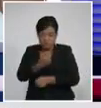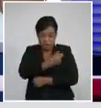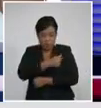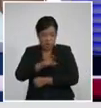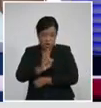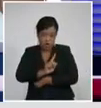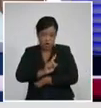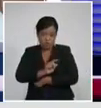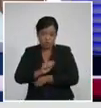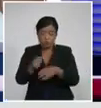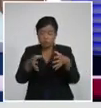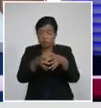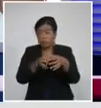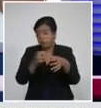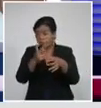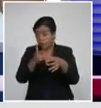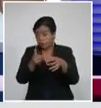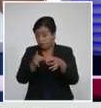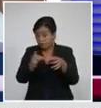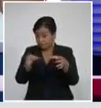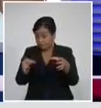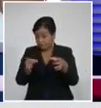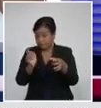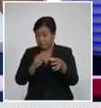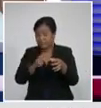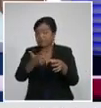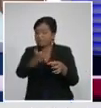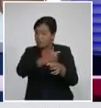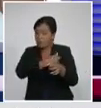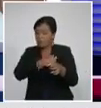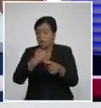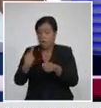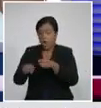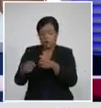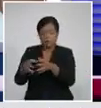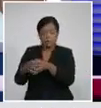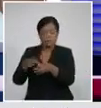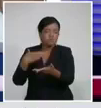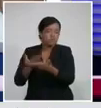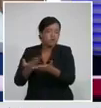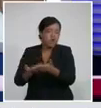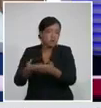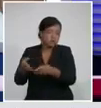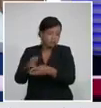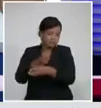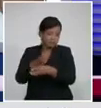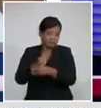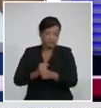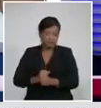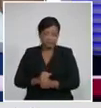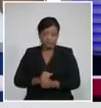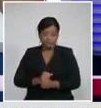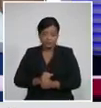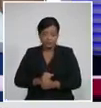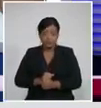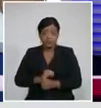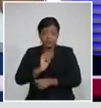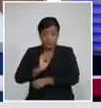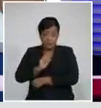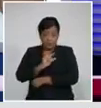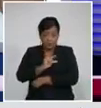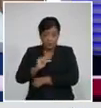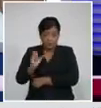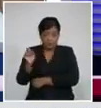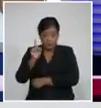disuelve el principio activo, pero no es la vacuna. Y desde el punto de vista del frasco, del producto final, son